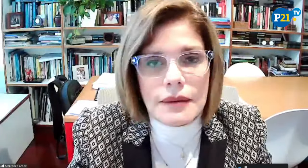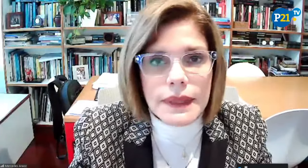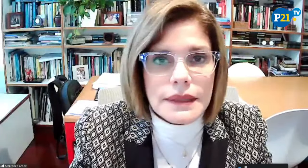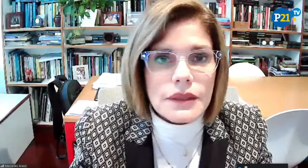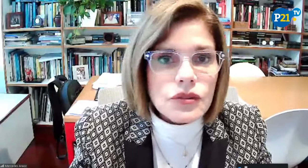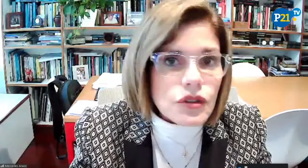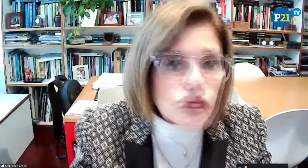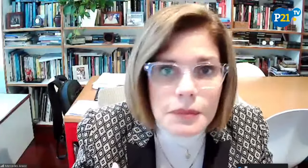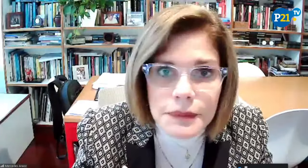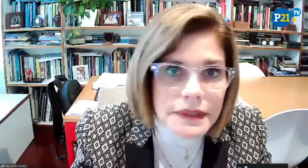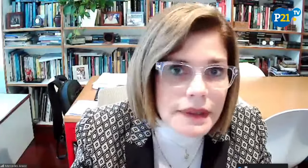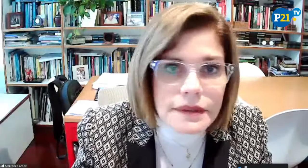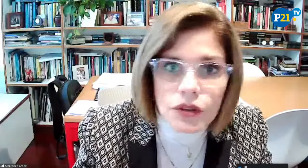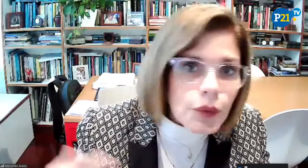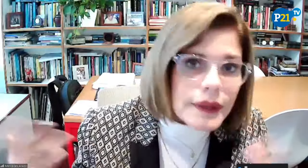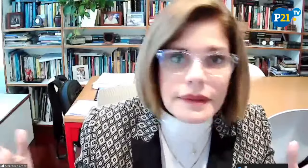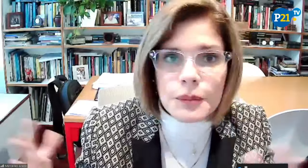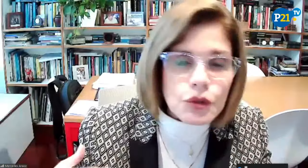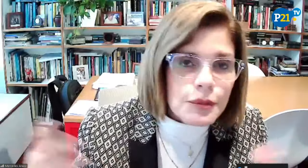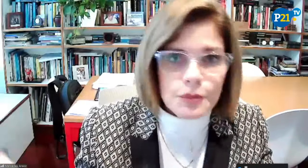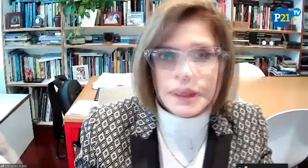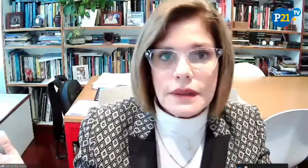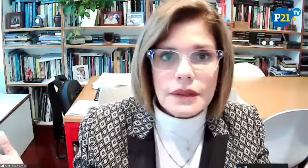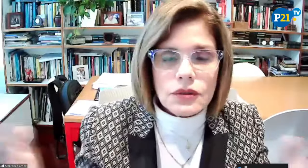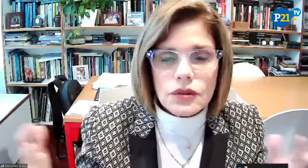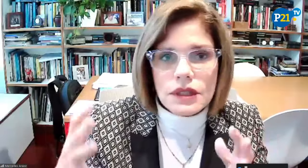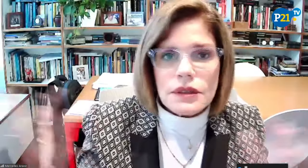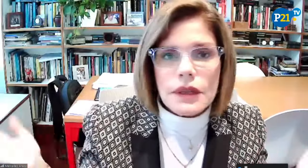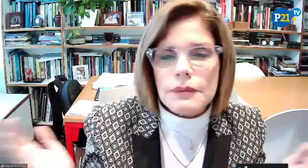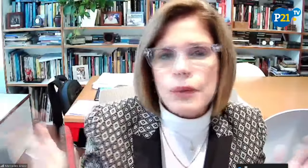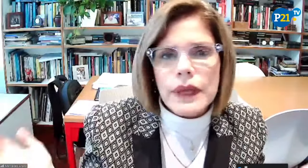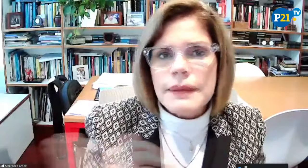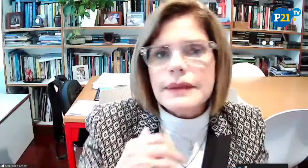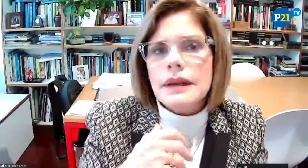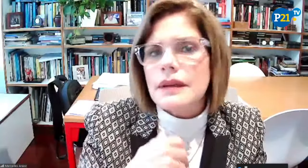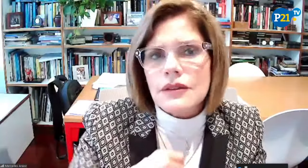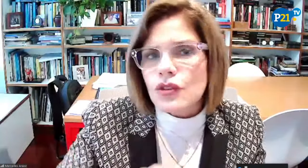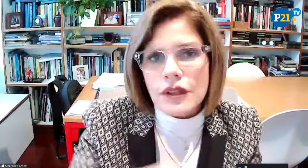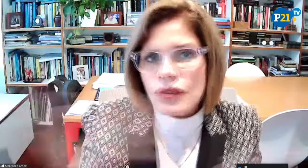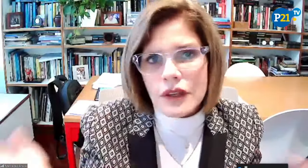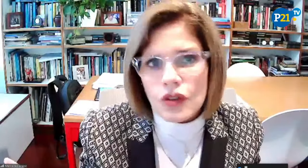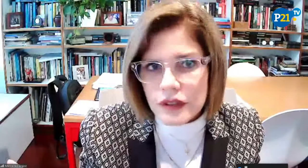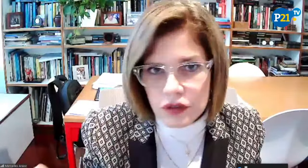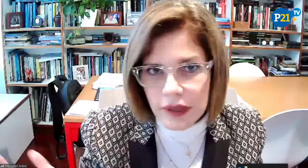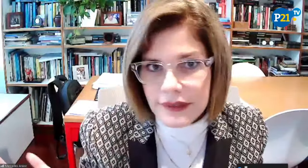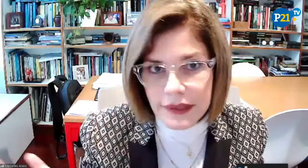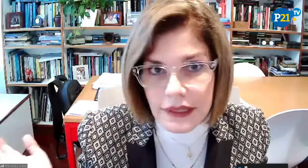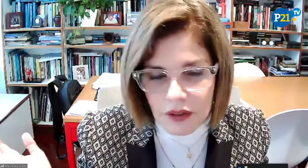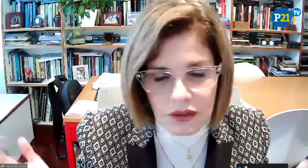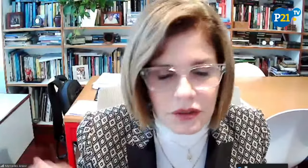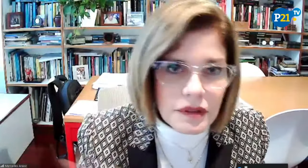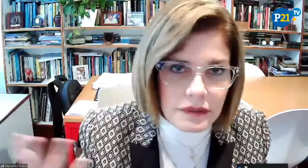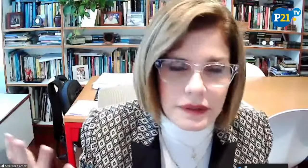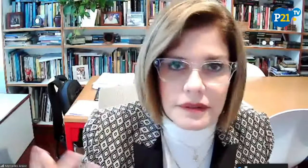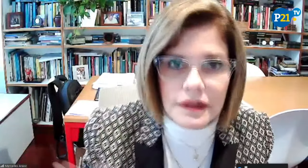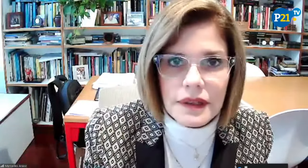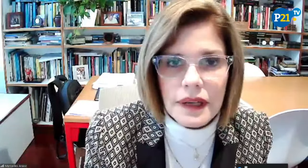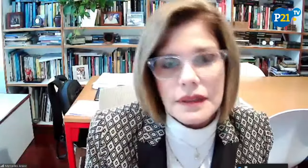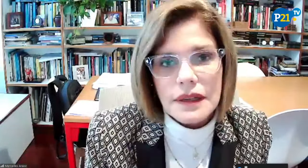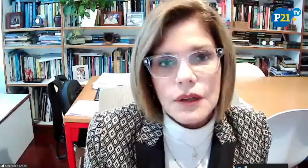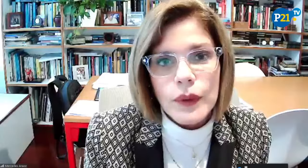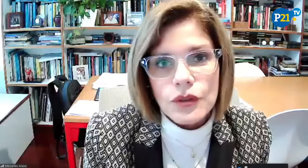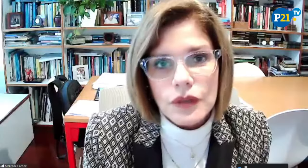social realmente, ¿no? Si no simplemente está diciendo, lo voy a hacer porque tú me lo pides, ¿no? Y porque además el 200 años no te los han atendido, ¿no? Ese